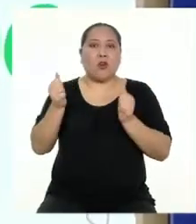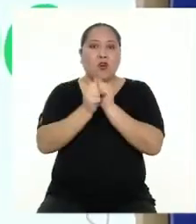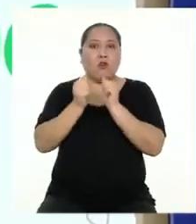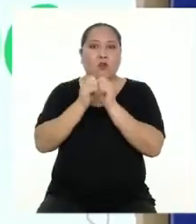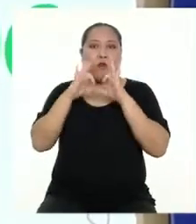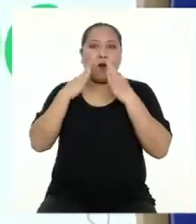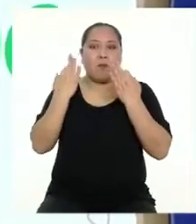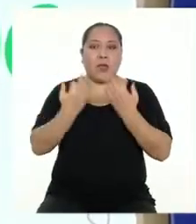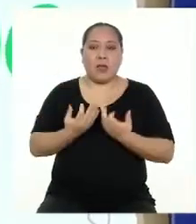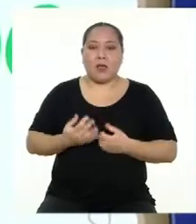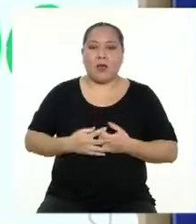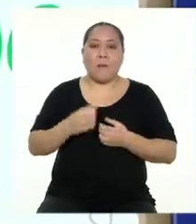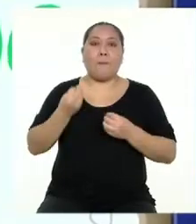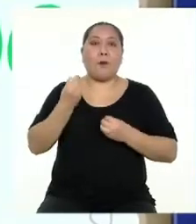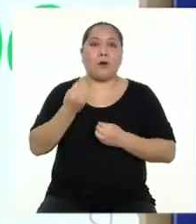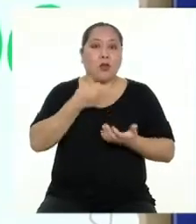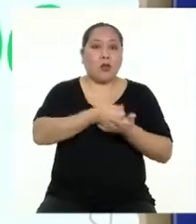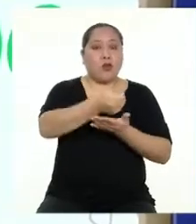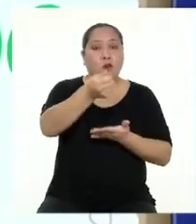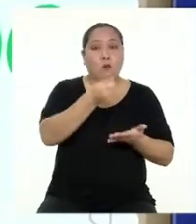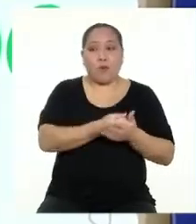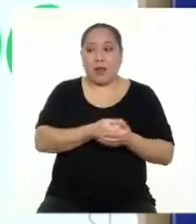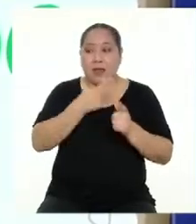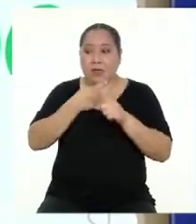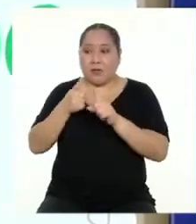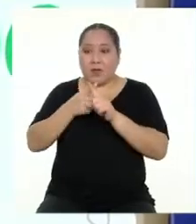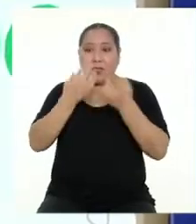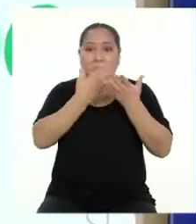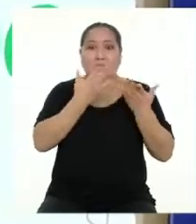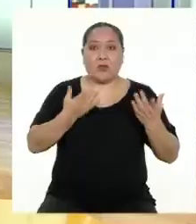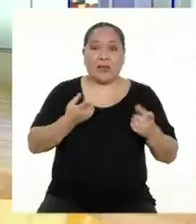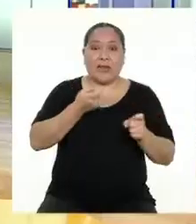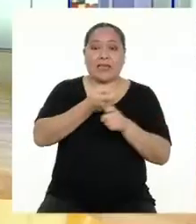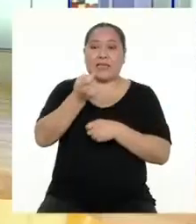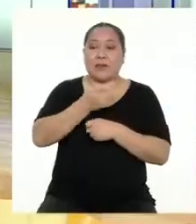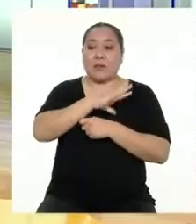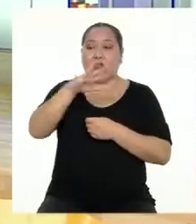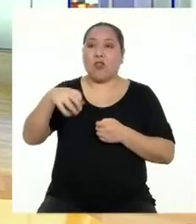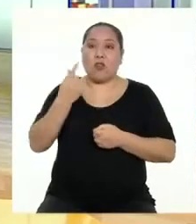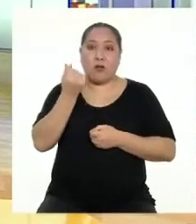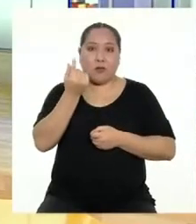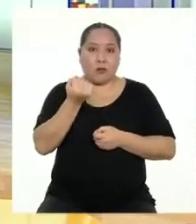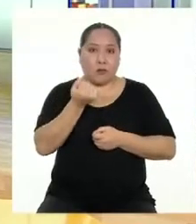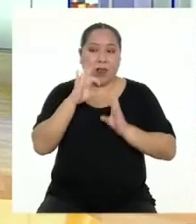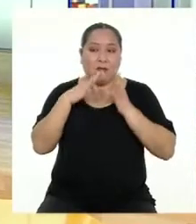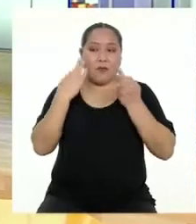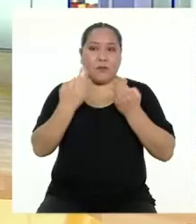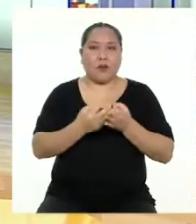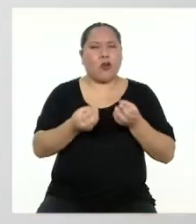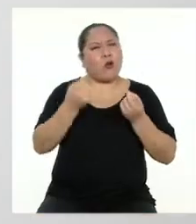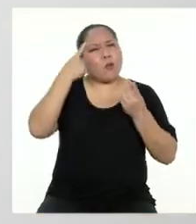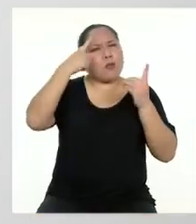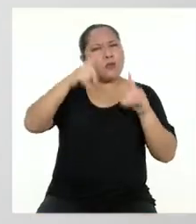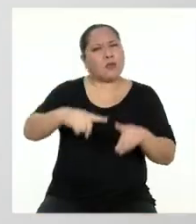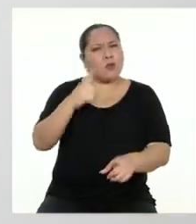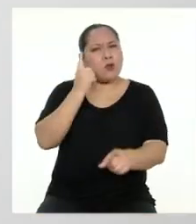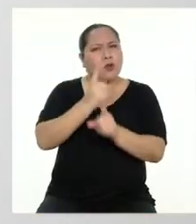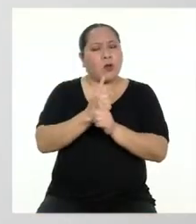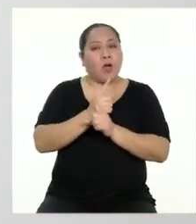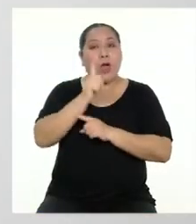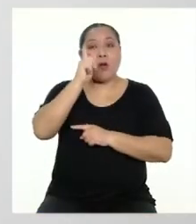adquirir determinadas cosas afectan a toda la economía familiar. ¿Cómo hacemos para decidir correctamente? Hay una